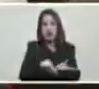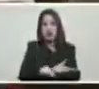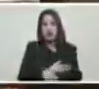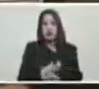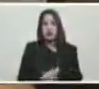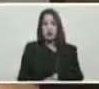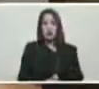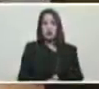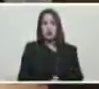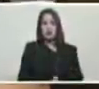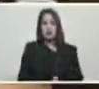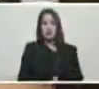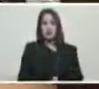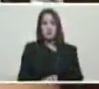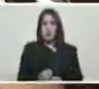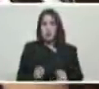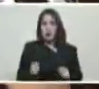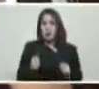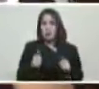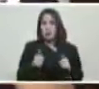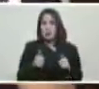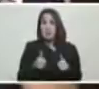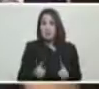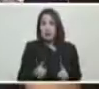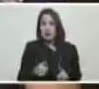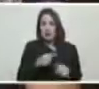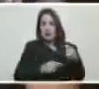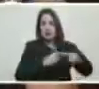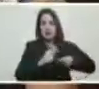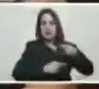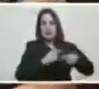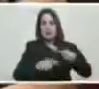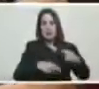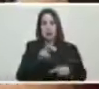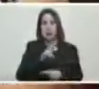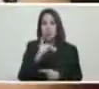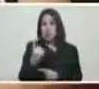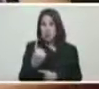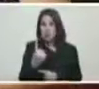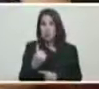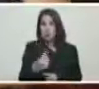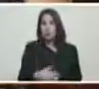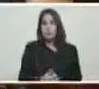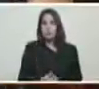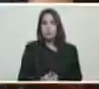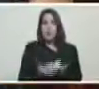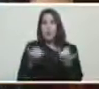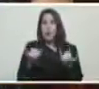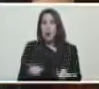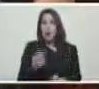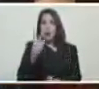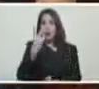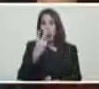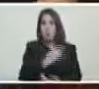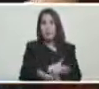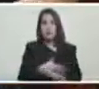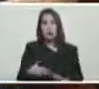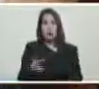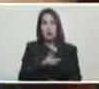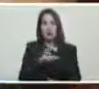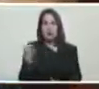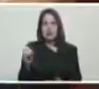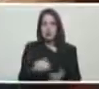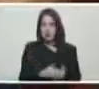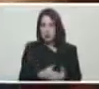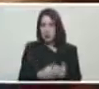inmensa empezando apenas el siglo XX ahora 2,300000 viviendas Ponme